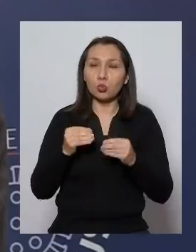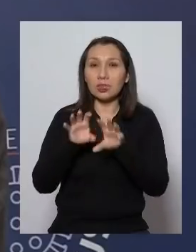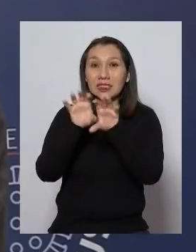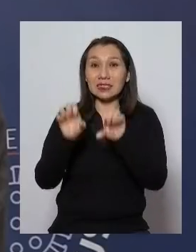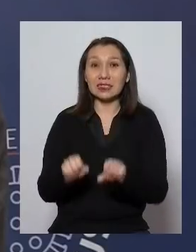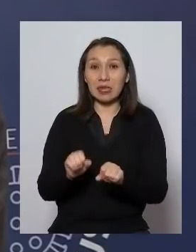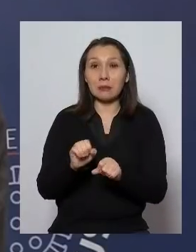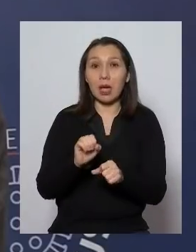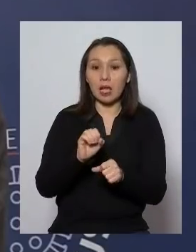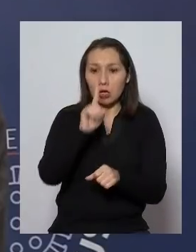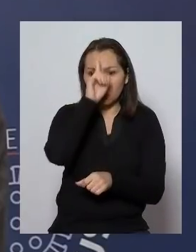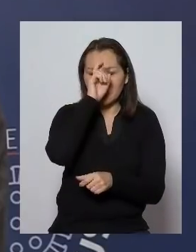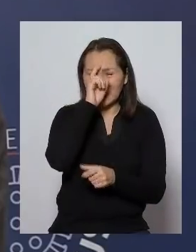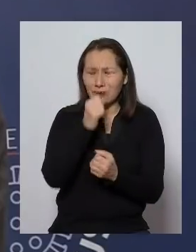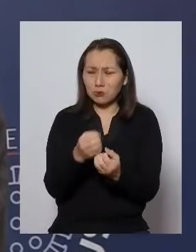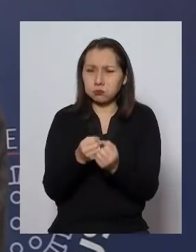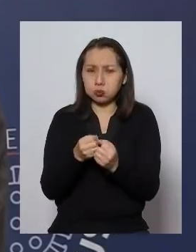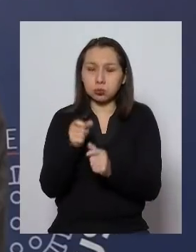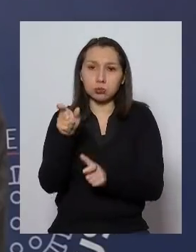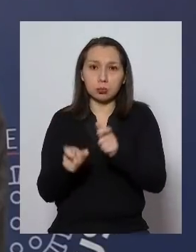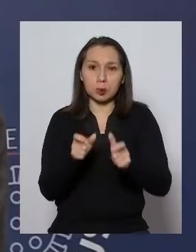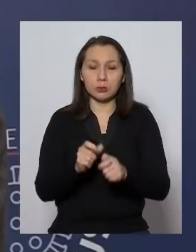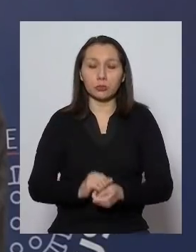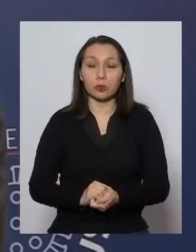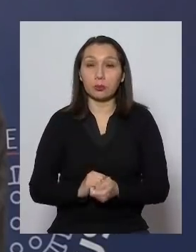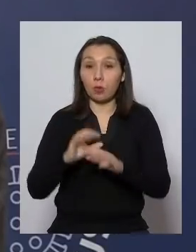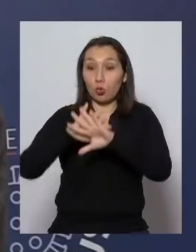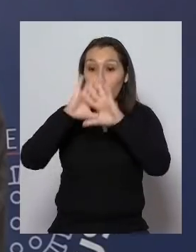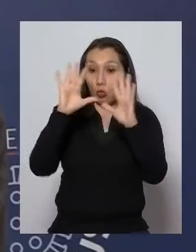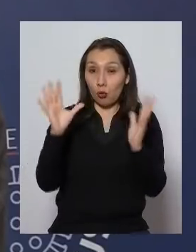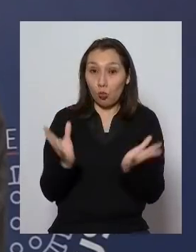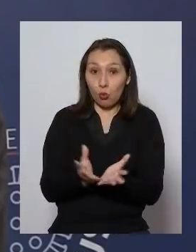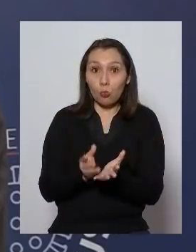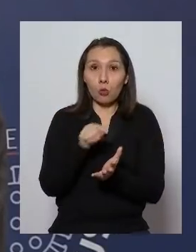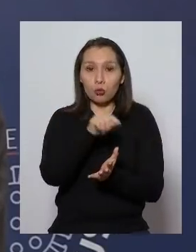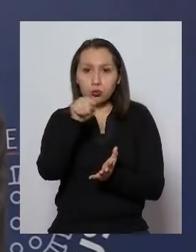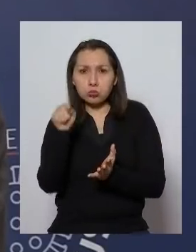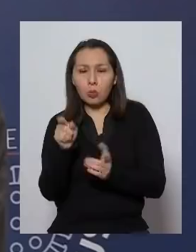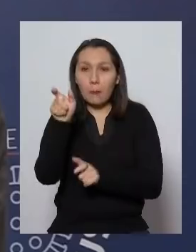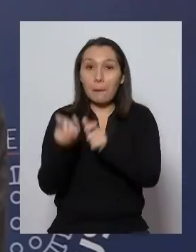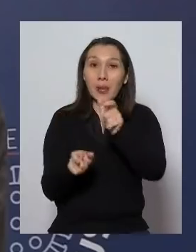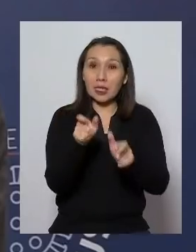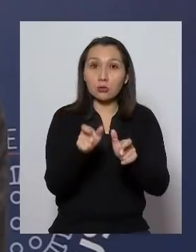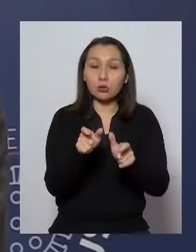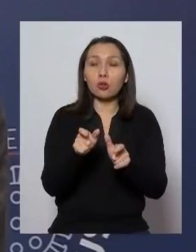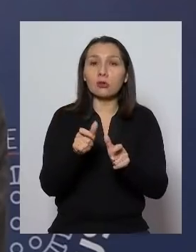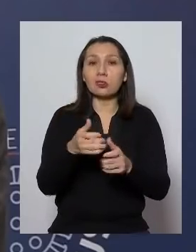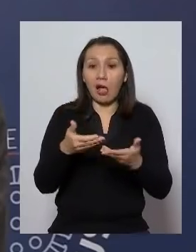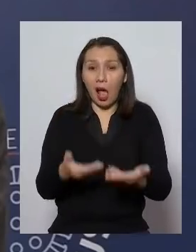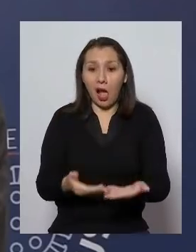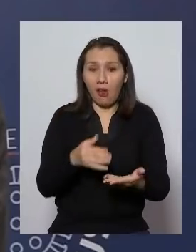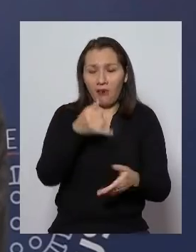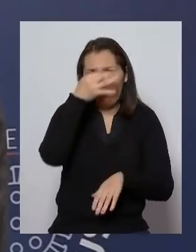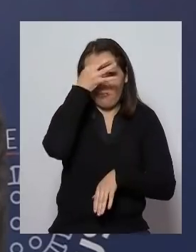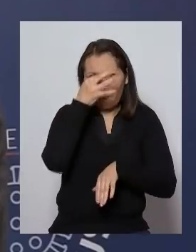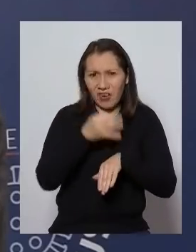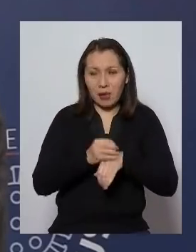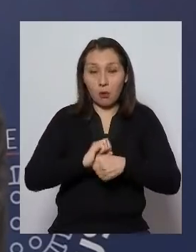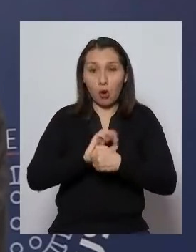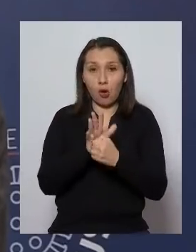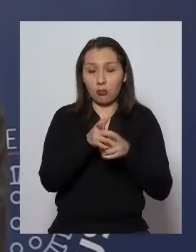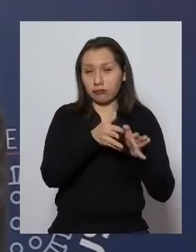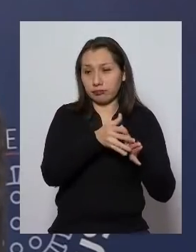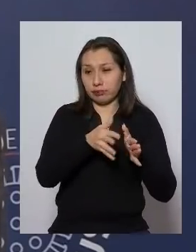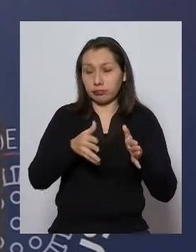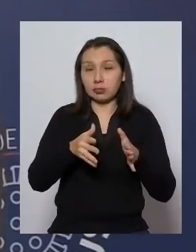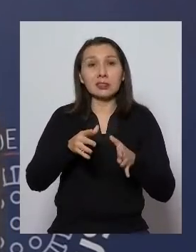sistema asistencial. En el mundo en general, la cifra de personas que cursan esta infección en